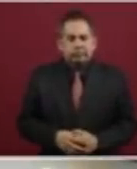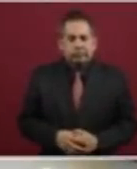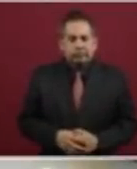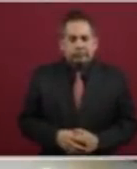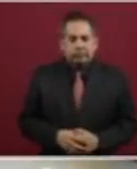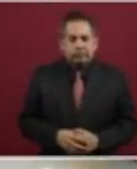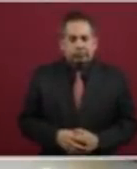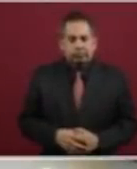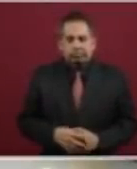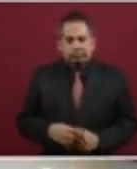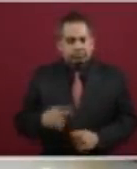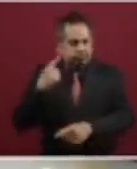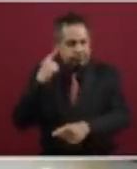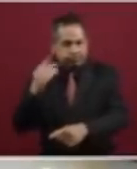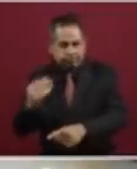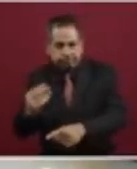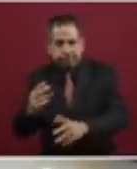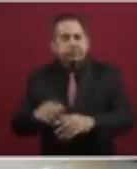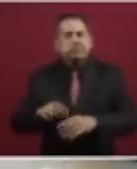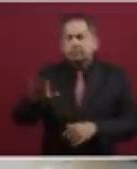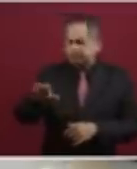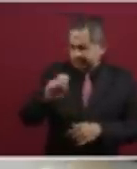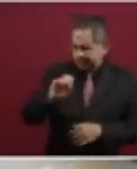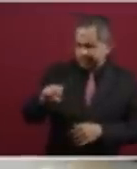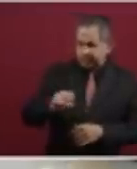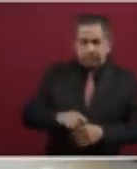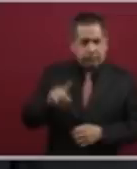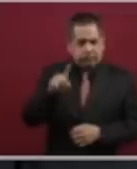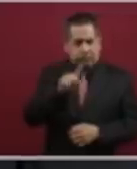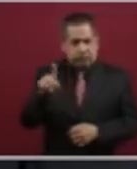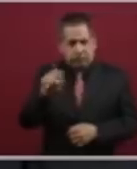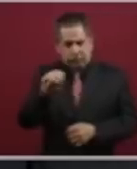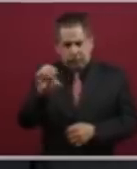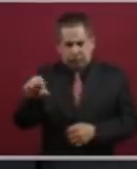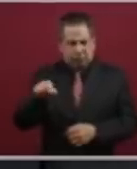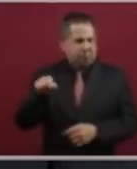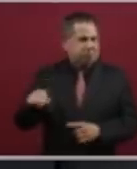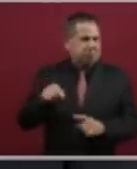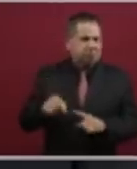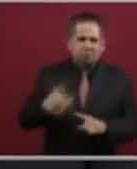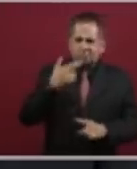Sí, sí, Zoé es uno de los mejores